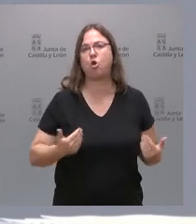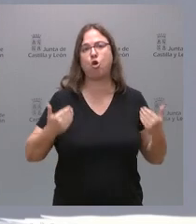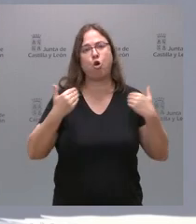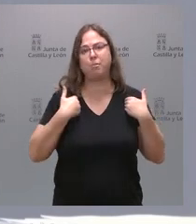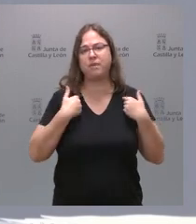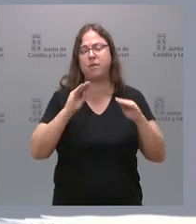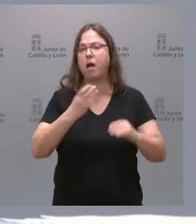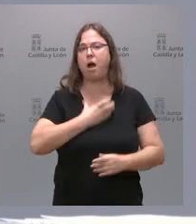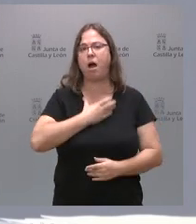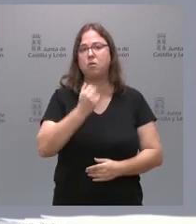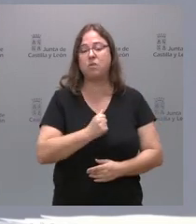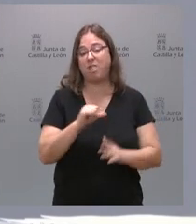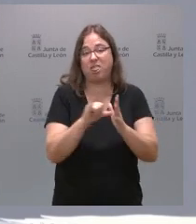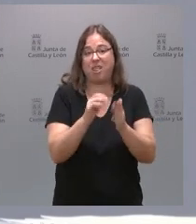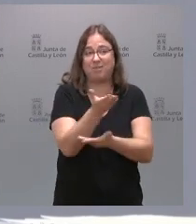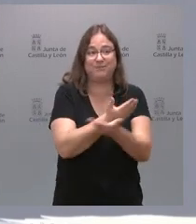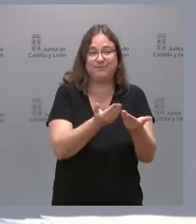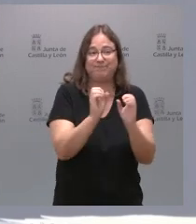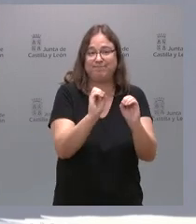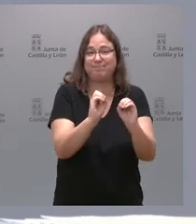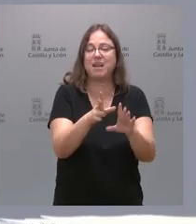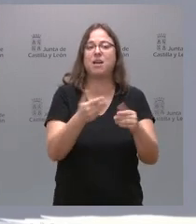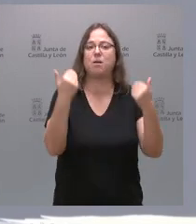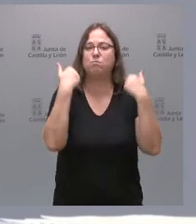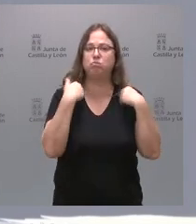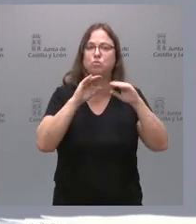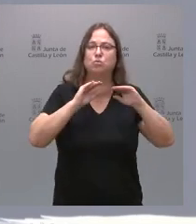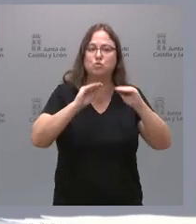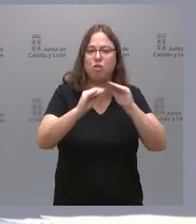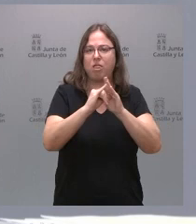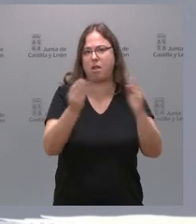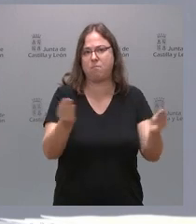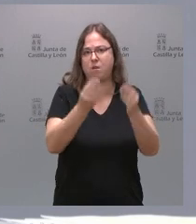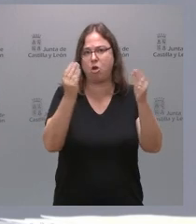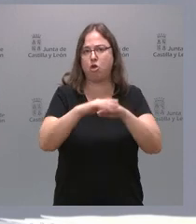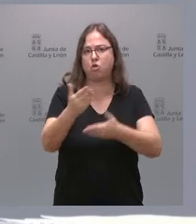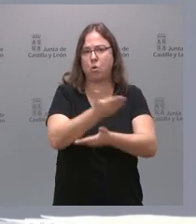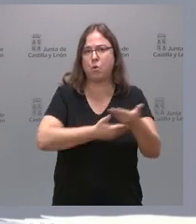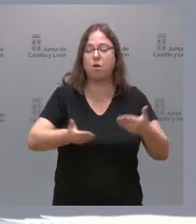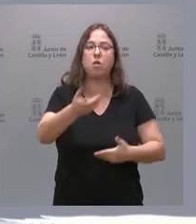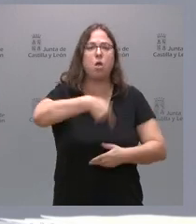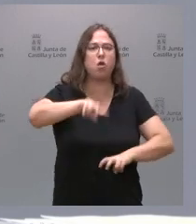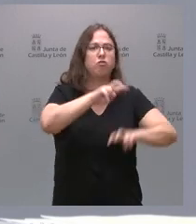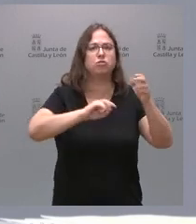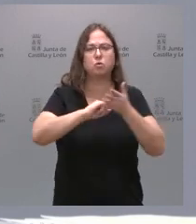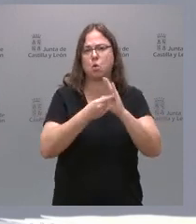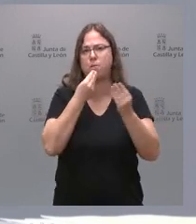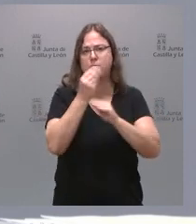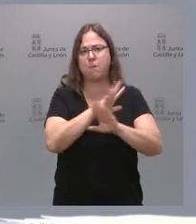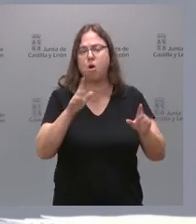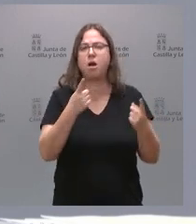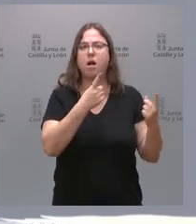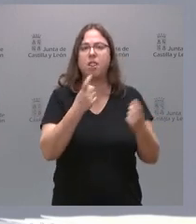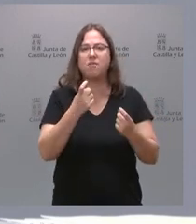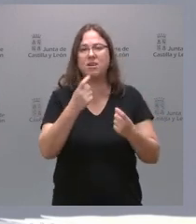de ámbito municipal que por su cercanía a la localidad por muchas veces pueden ejercer en mejores condiciones entre todos buscaremos la mejor solución habrá que determinar